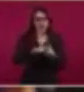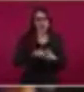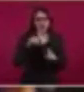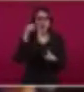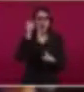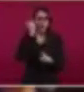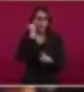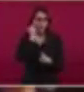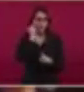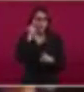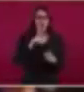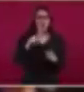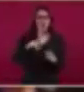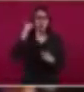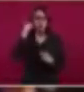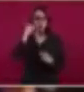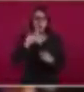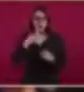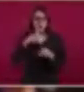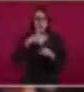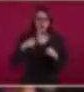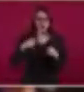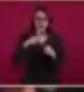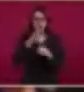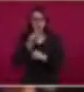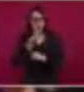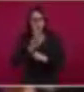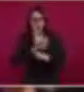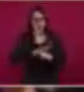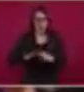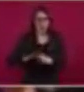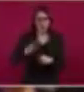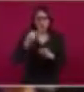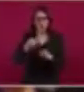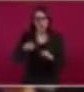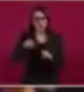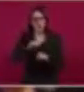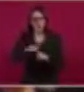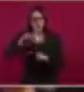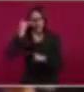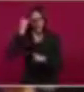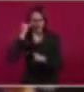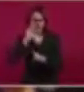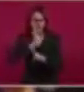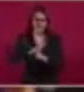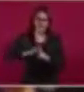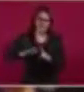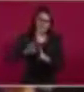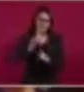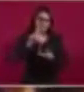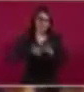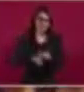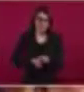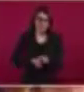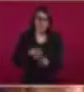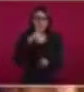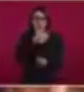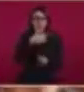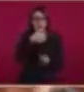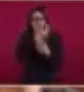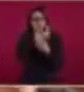donde estamos los pueblos afros y estamos con muchos hermanos indígenas. ¿Habrá algún proyecto que respete el medio